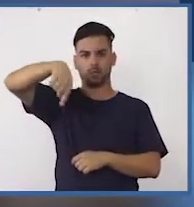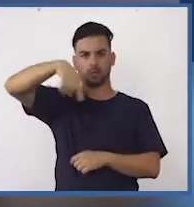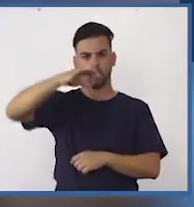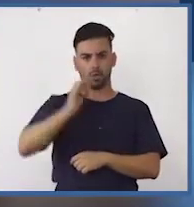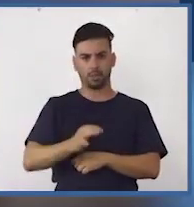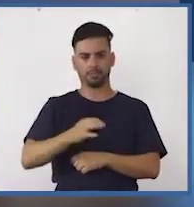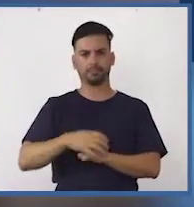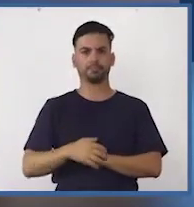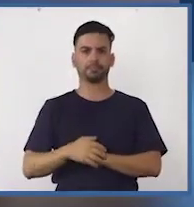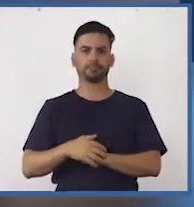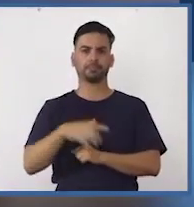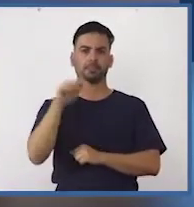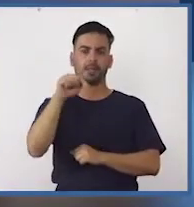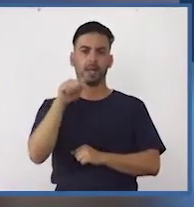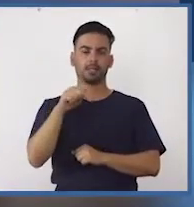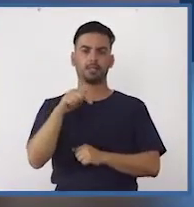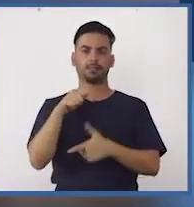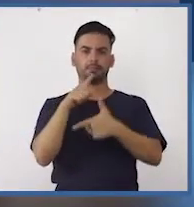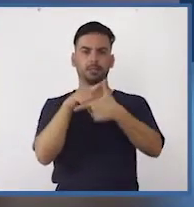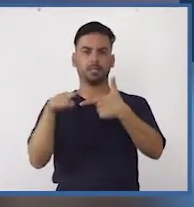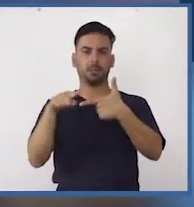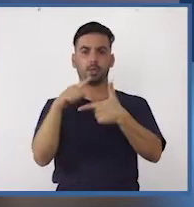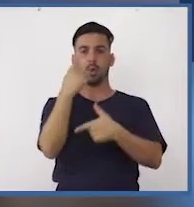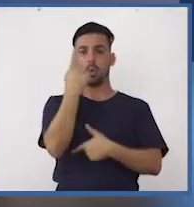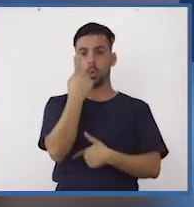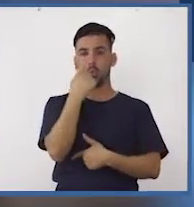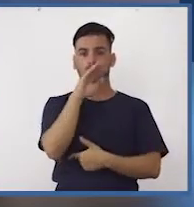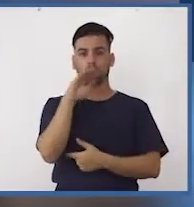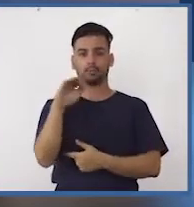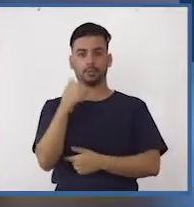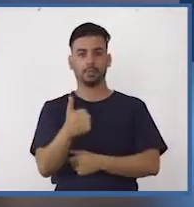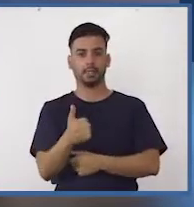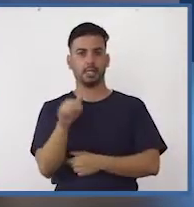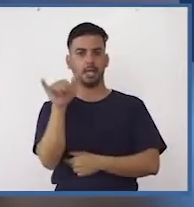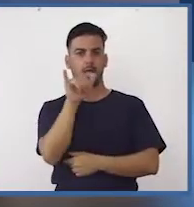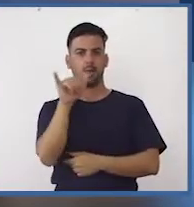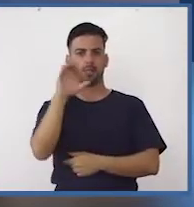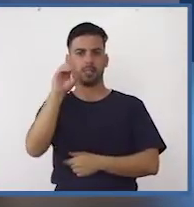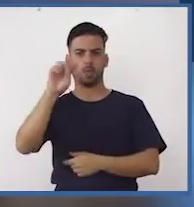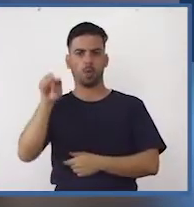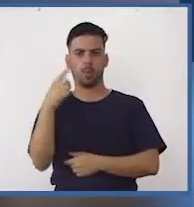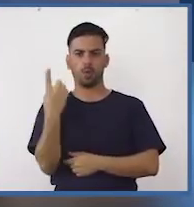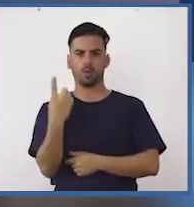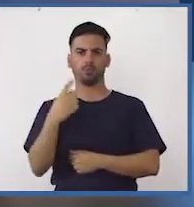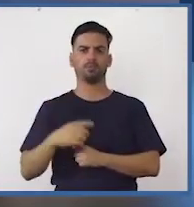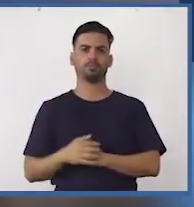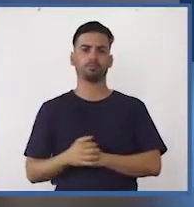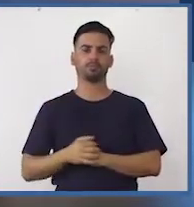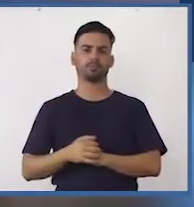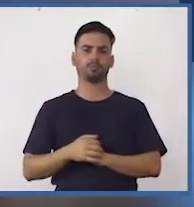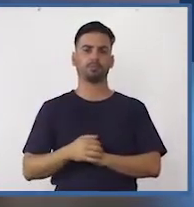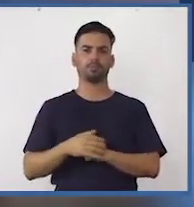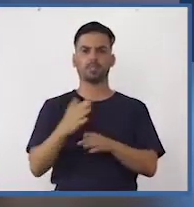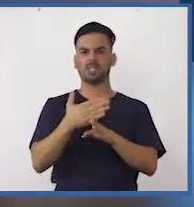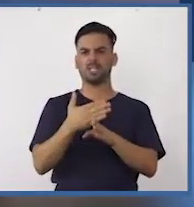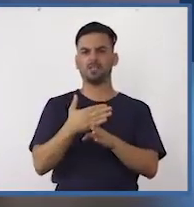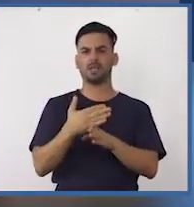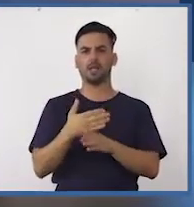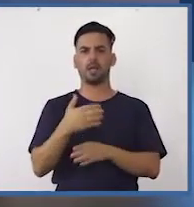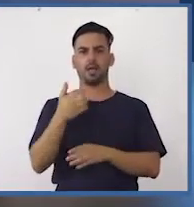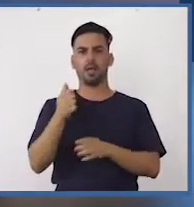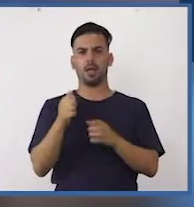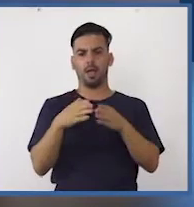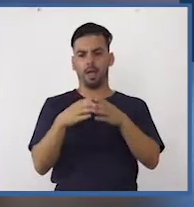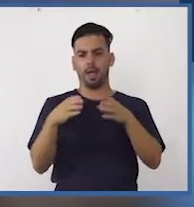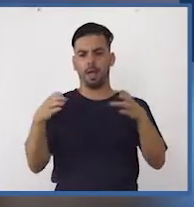cuando yo divido 1 entre 10, va a ser igual a ¿cuánto? A 0,1. Por lo tanto, dijimos que amplitud es la máxima elongación